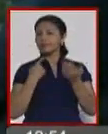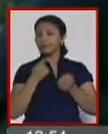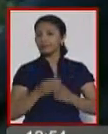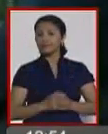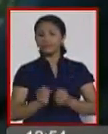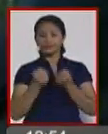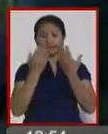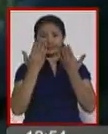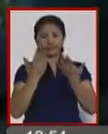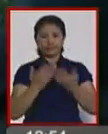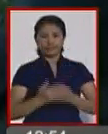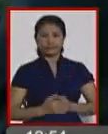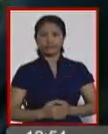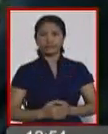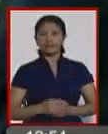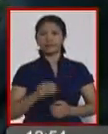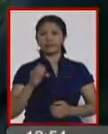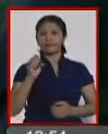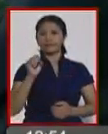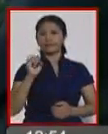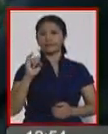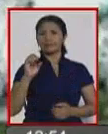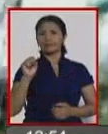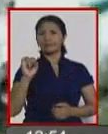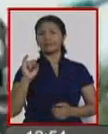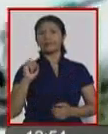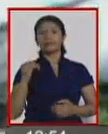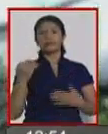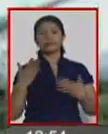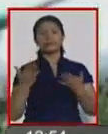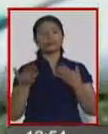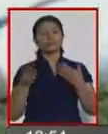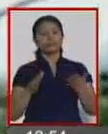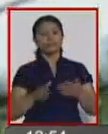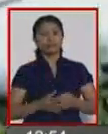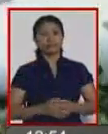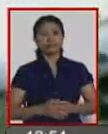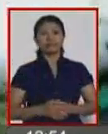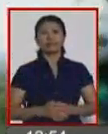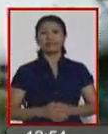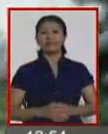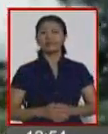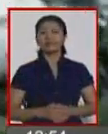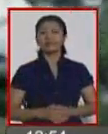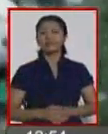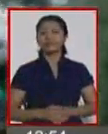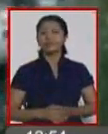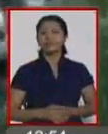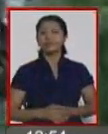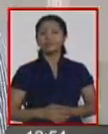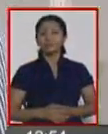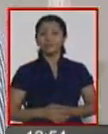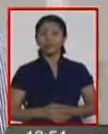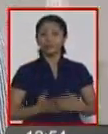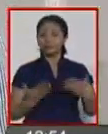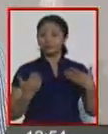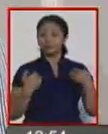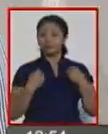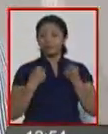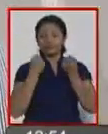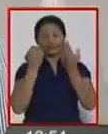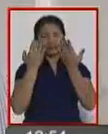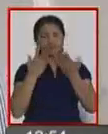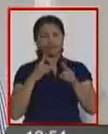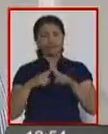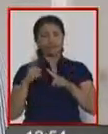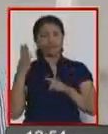que lamentablemente Cici ha perdido la vida, ¿no? Y es algo que nos tiene